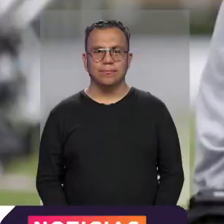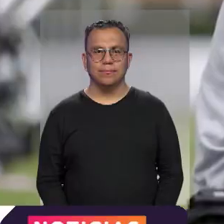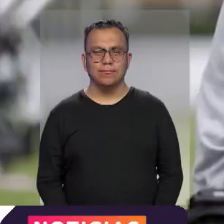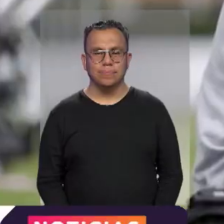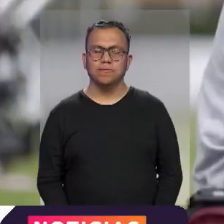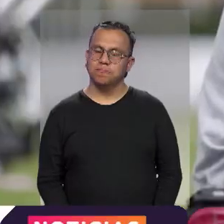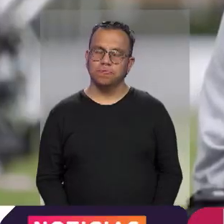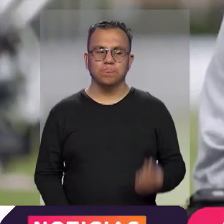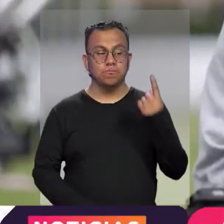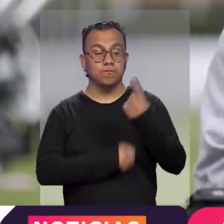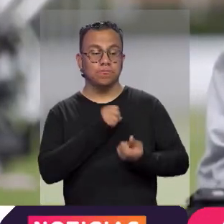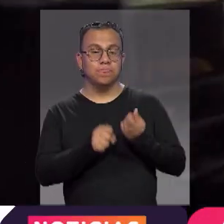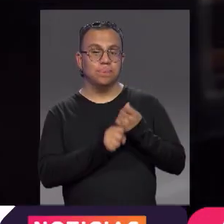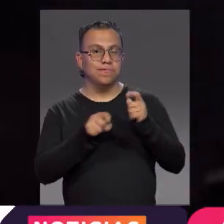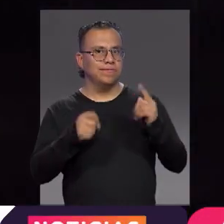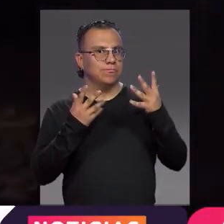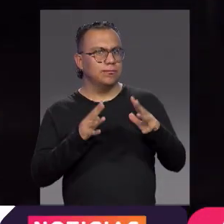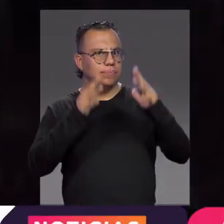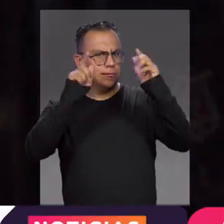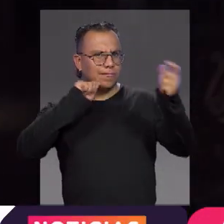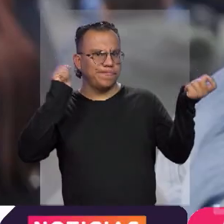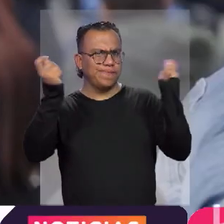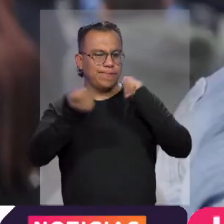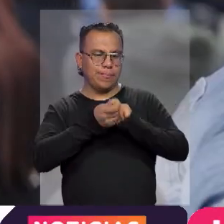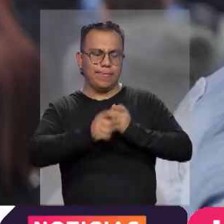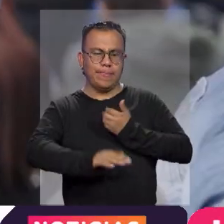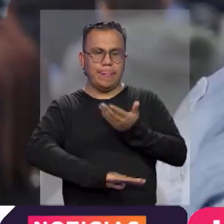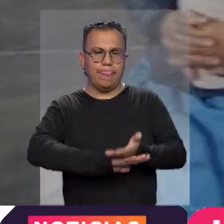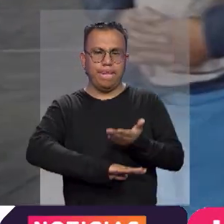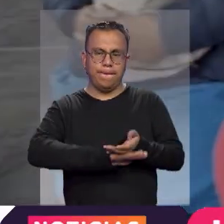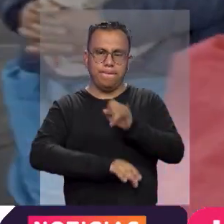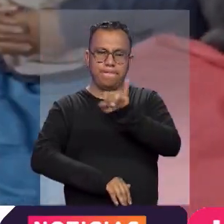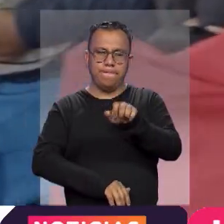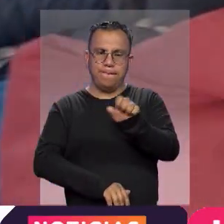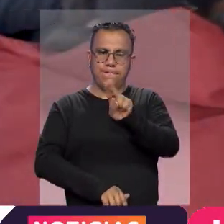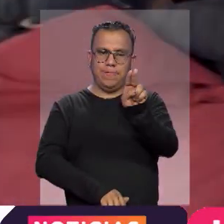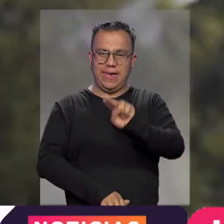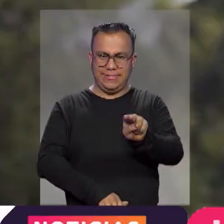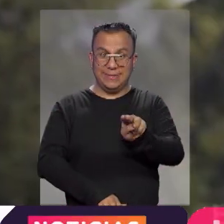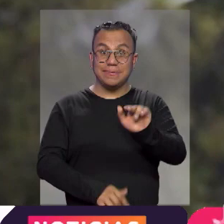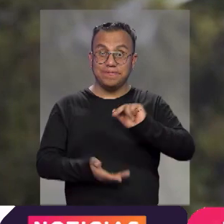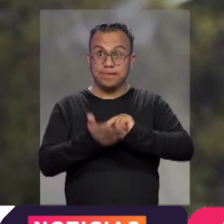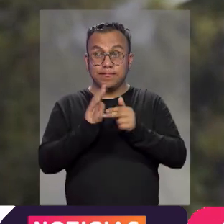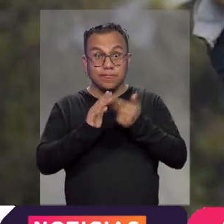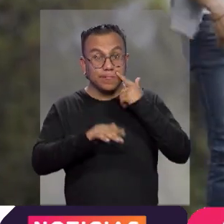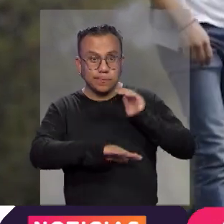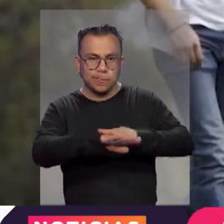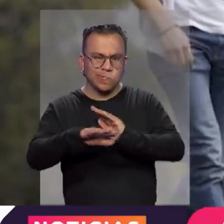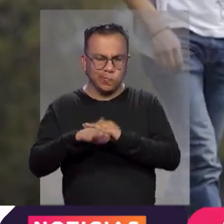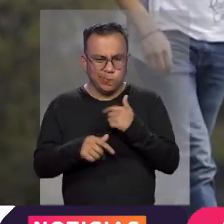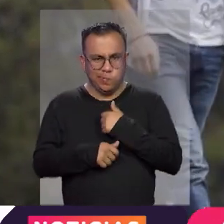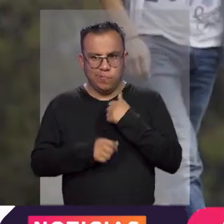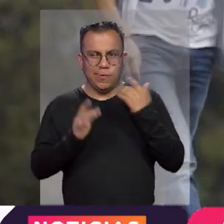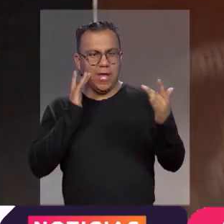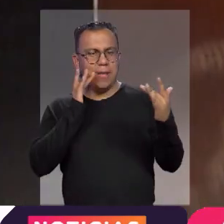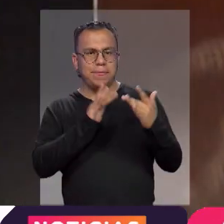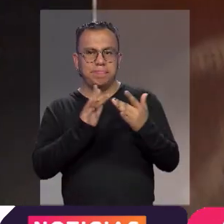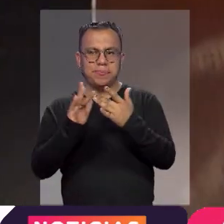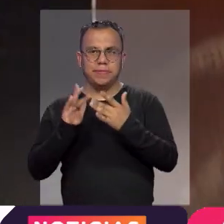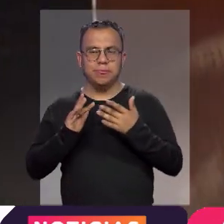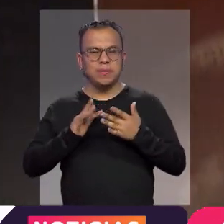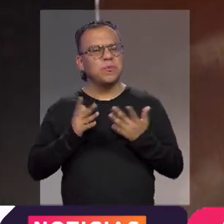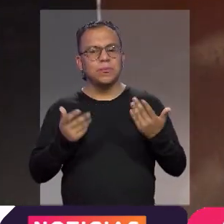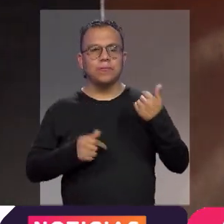este año el festival se transforma en su propuesta musical para llegar a más público se invita a la ciudadanía a buscar su afinidad con el